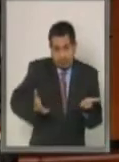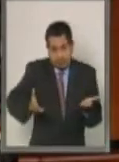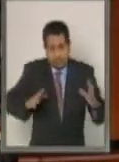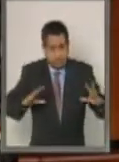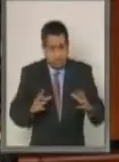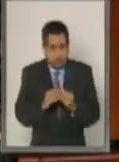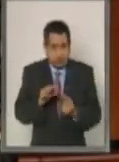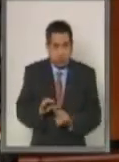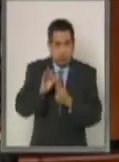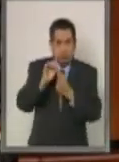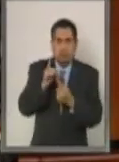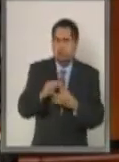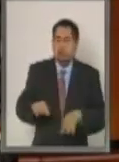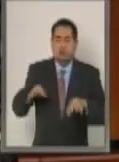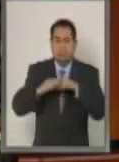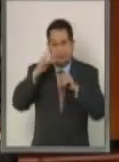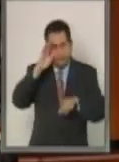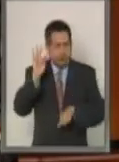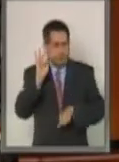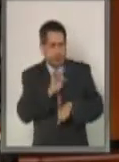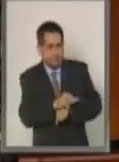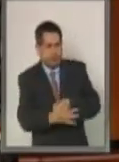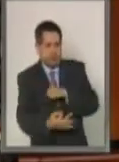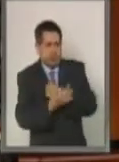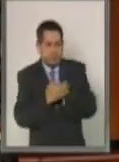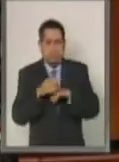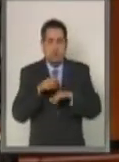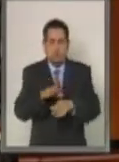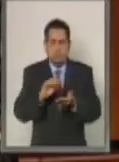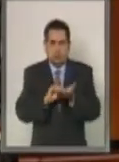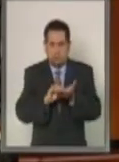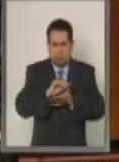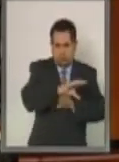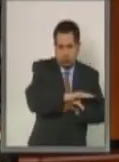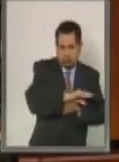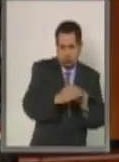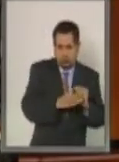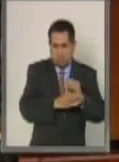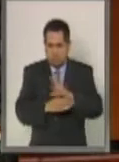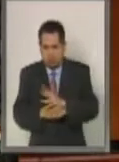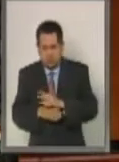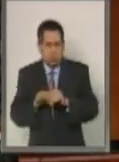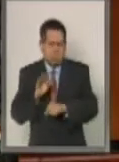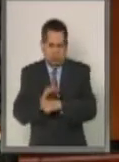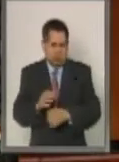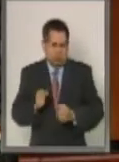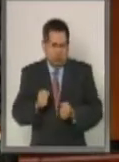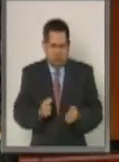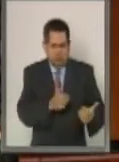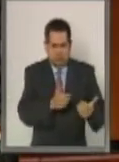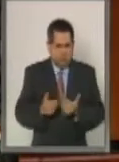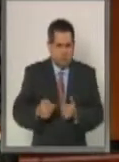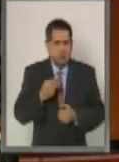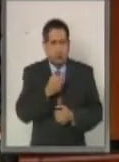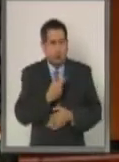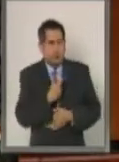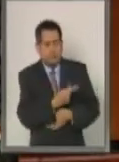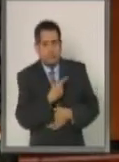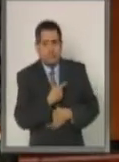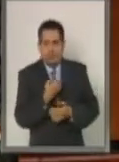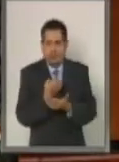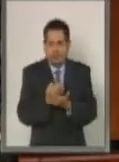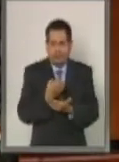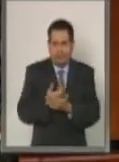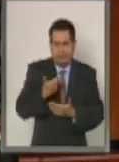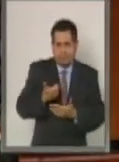acuerdo para la protección recíproca de inversiones por ser el único en materia de cooperación